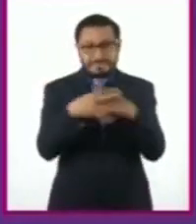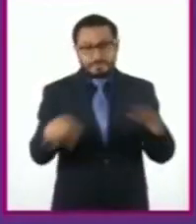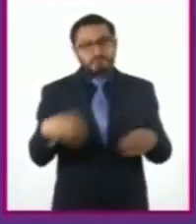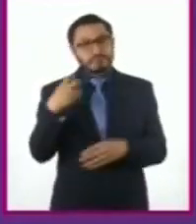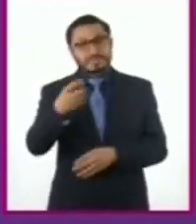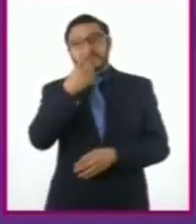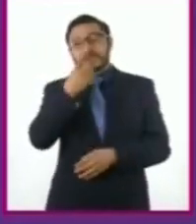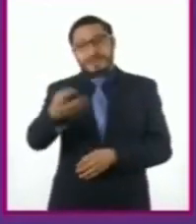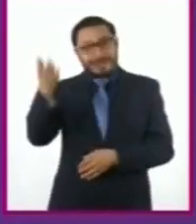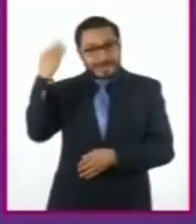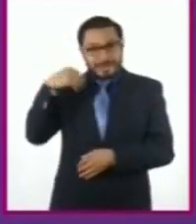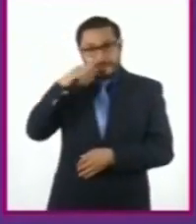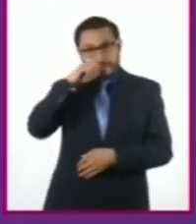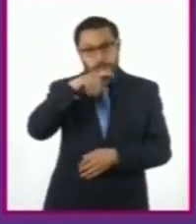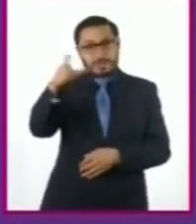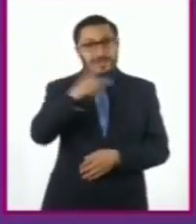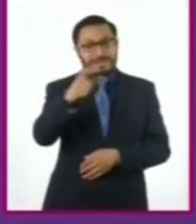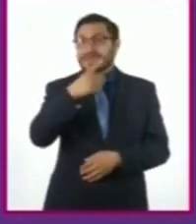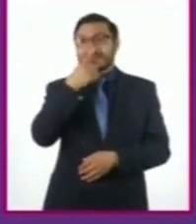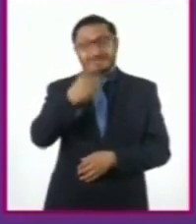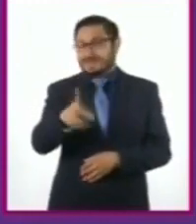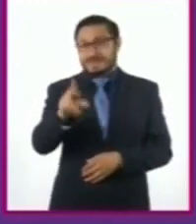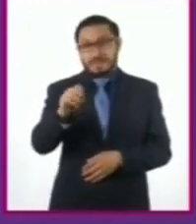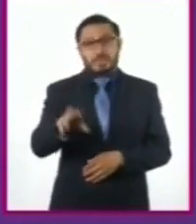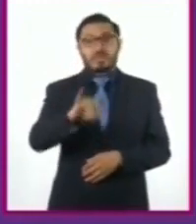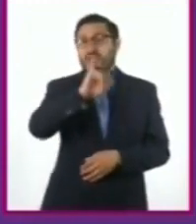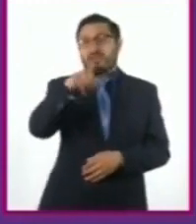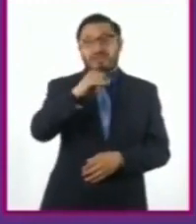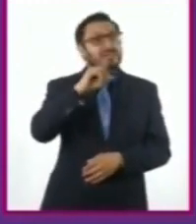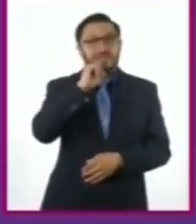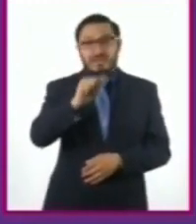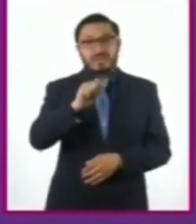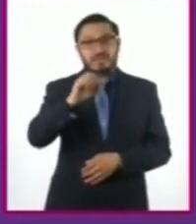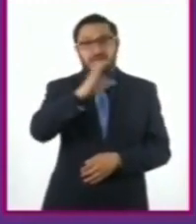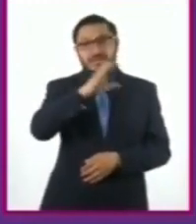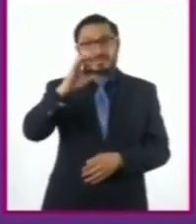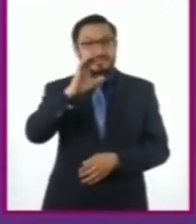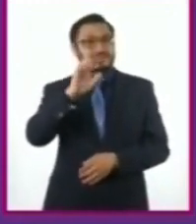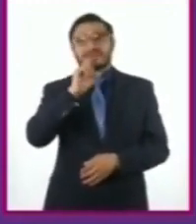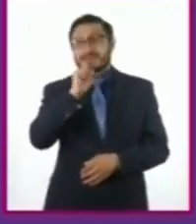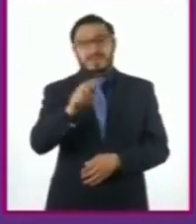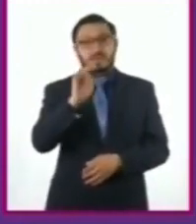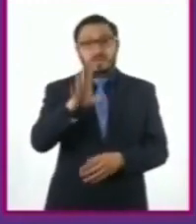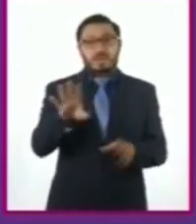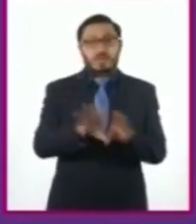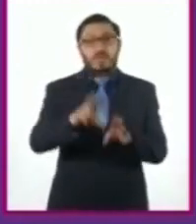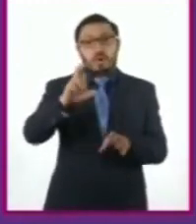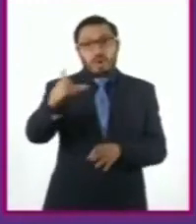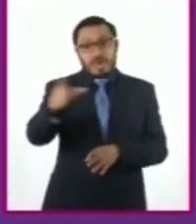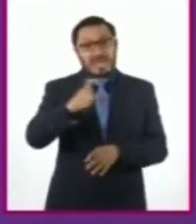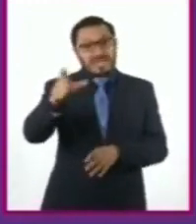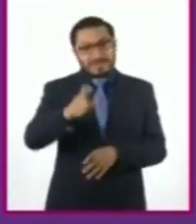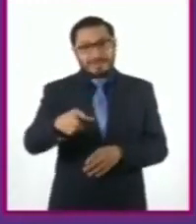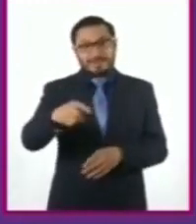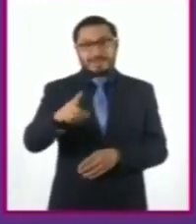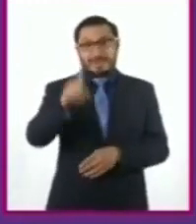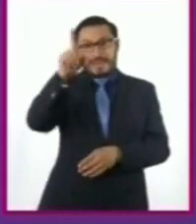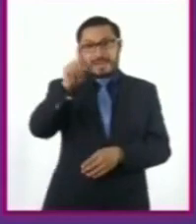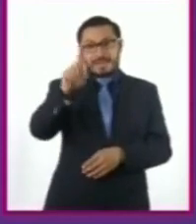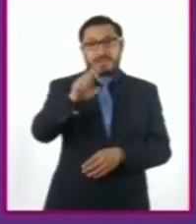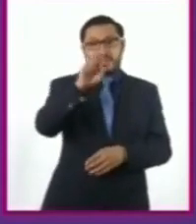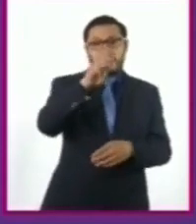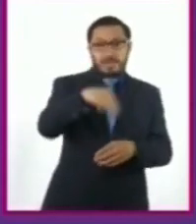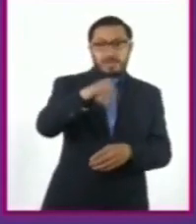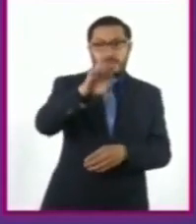prehispánico, la X no se pronunciaba ni J ni X, sino Sh. El acento estaba en la segunda sílaba,